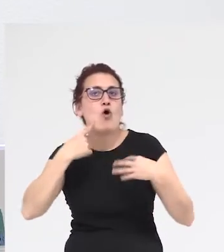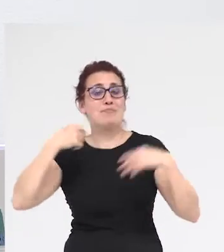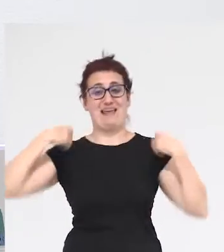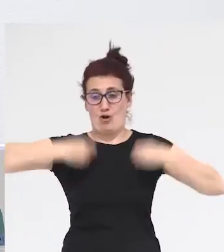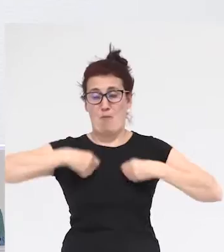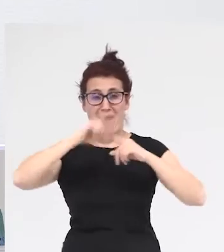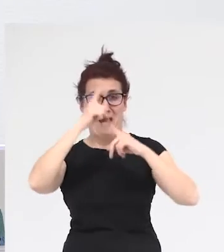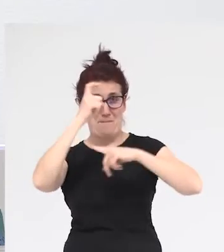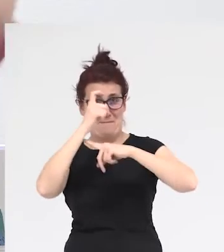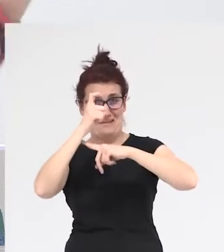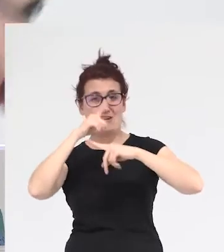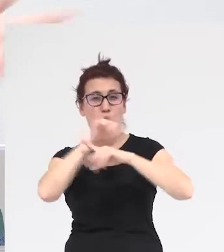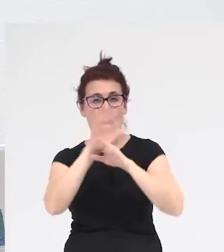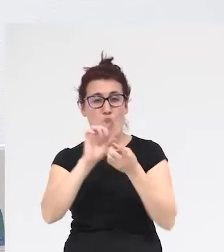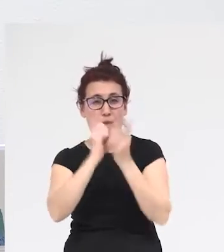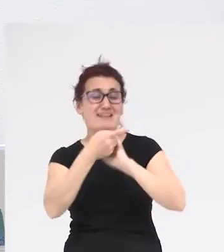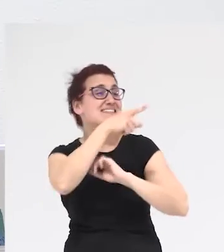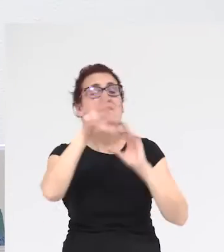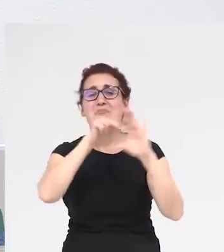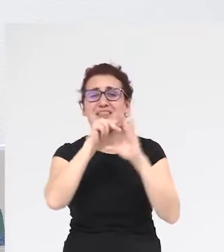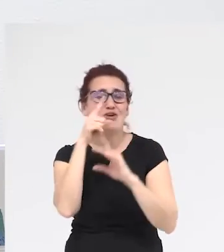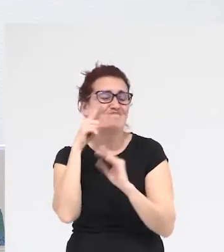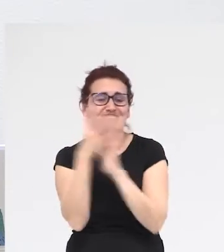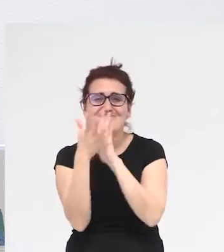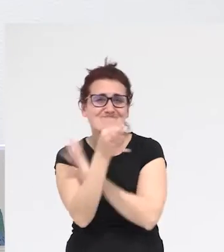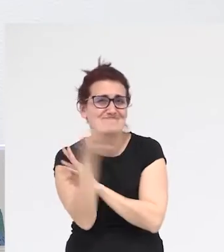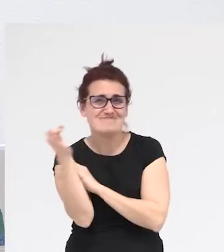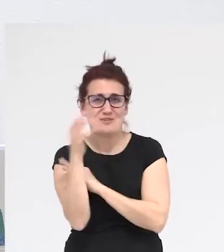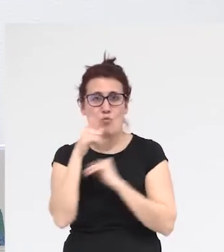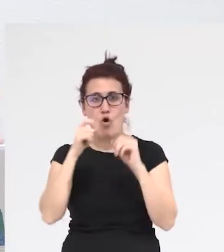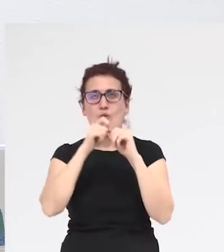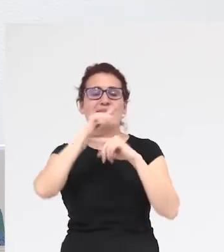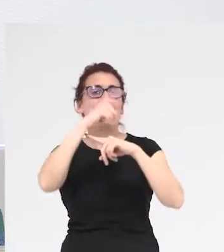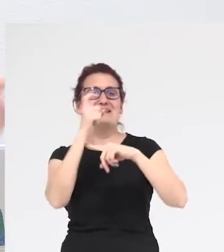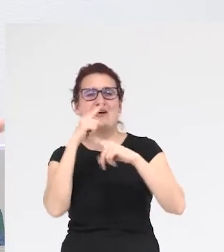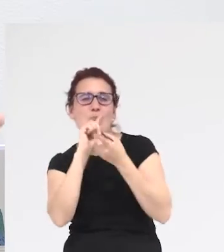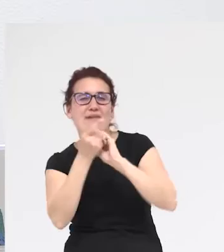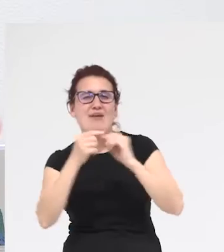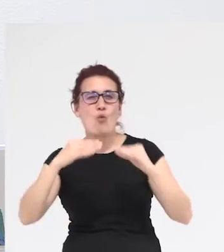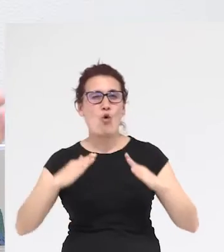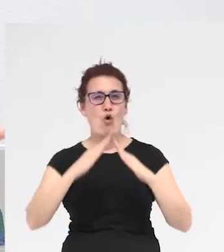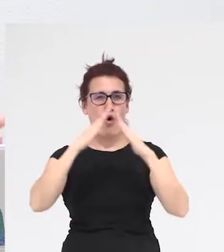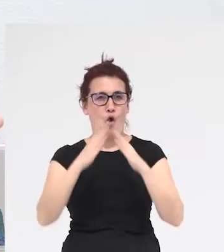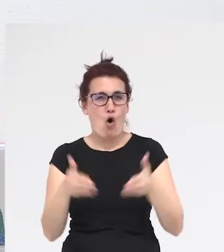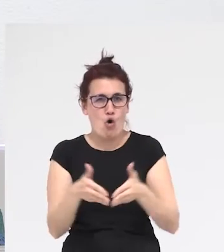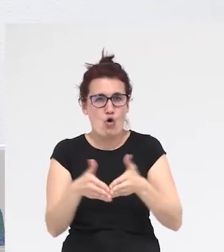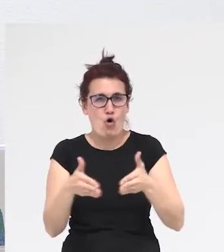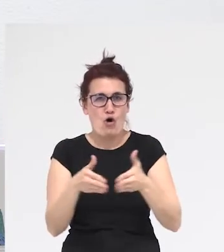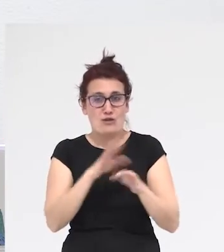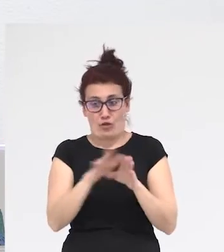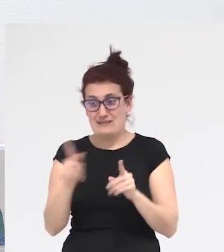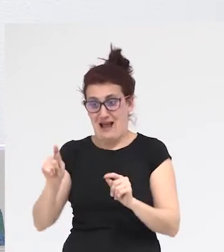se convierte como en un conito, así es que en el video esto estaba, se convierte como en un cono, le sirve tanto a una mujer diversa